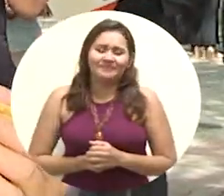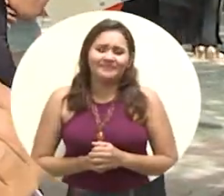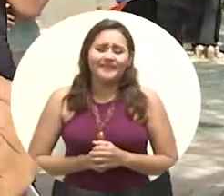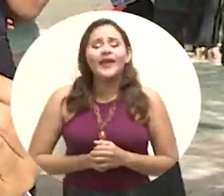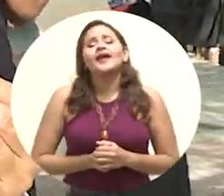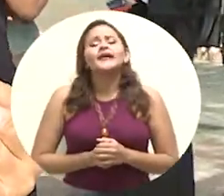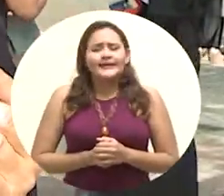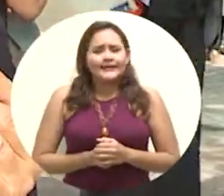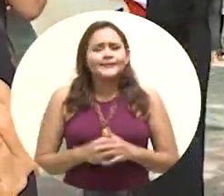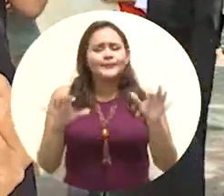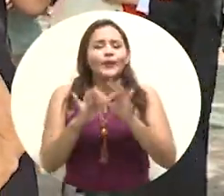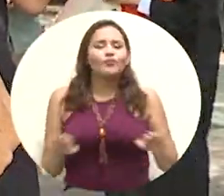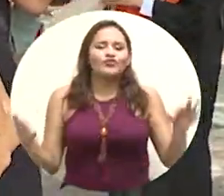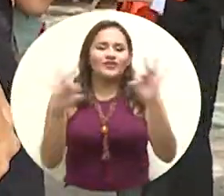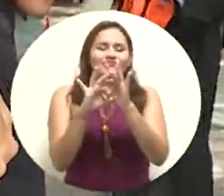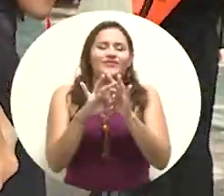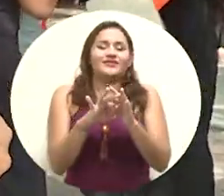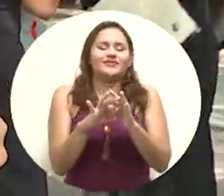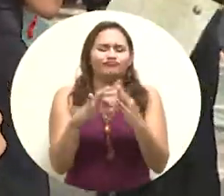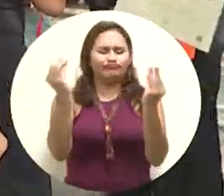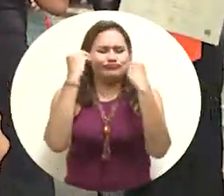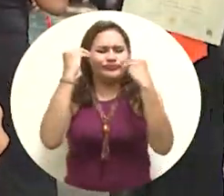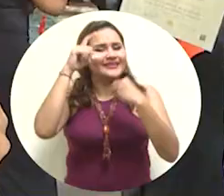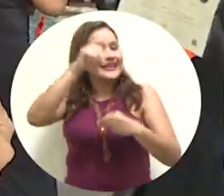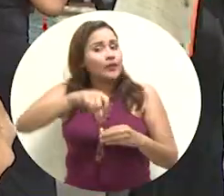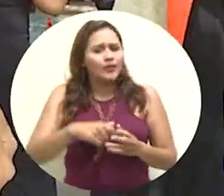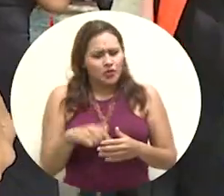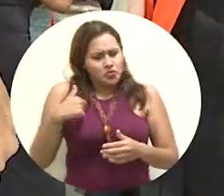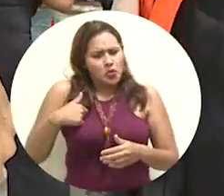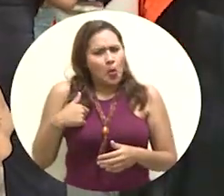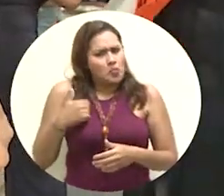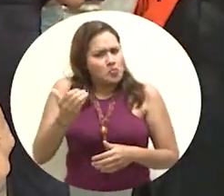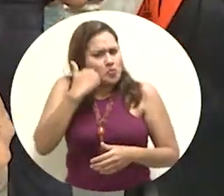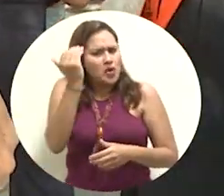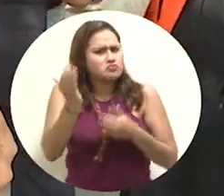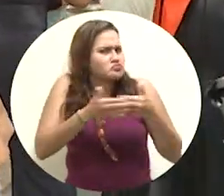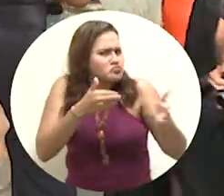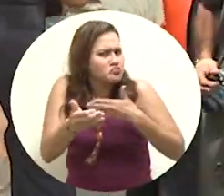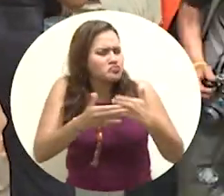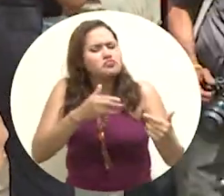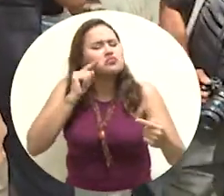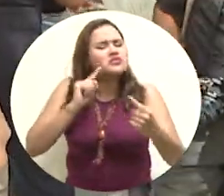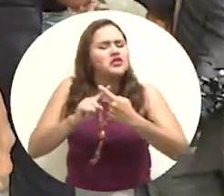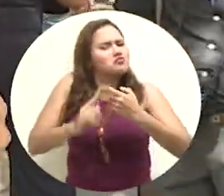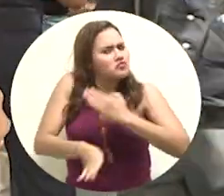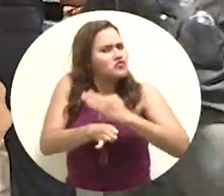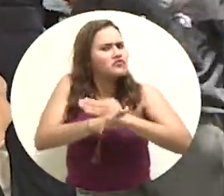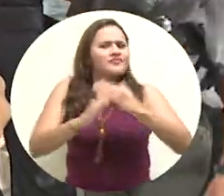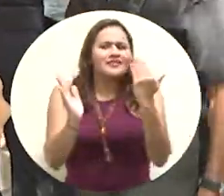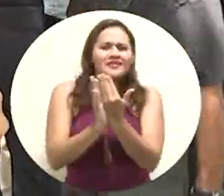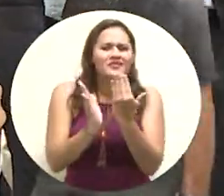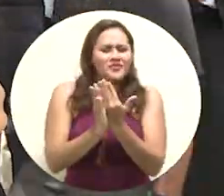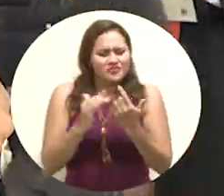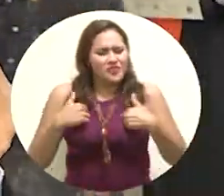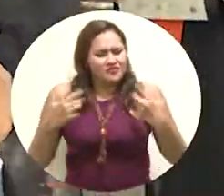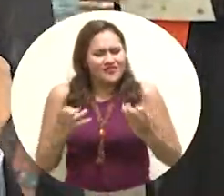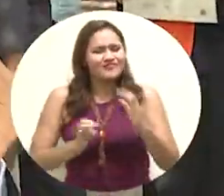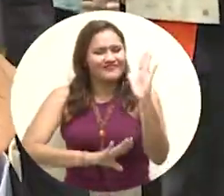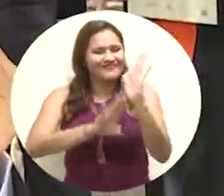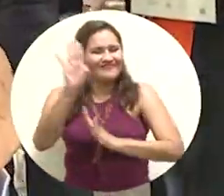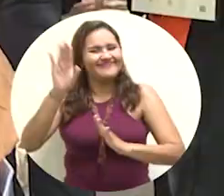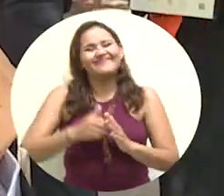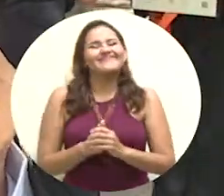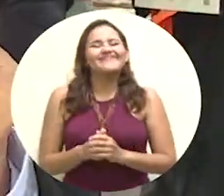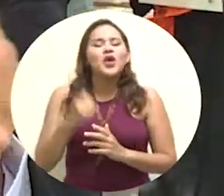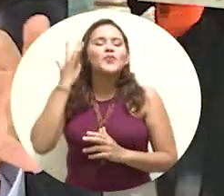capacitarse porque mira, había mi edad y todavía tengo ganas de seguir estudiando, seguir adelante, porque esto nos